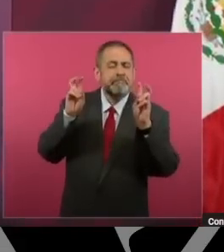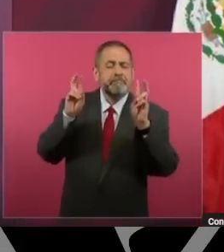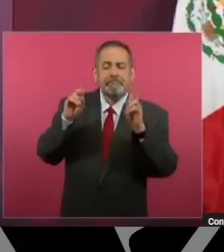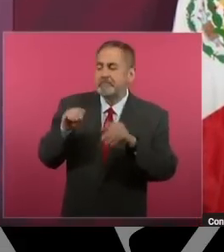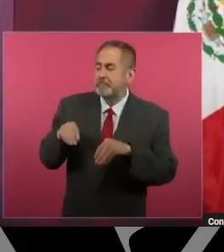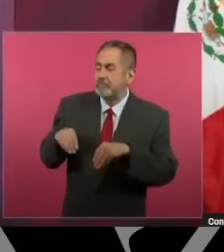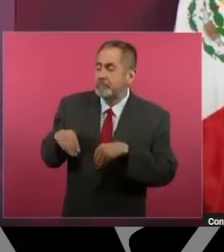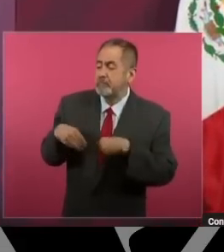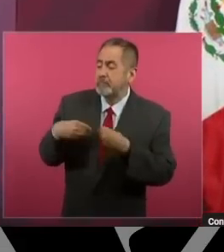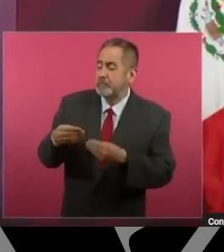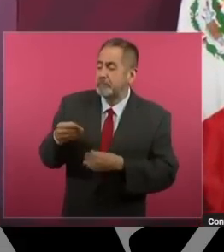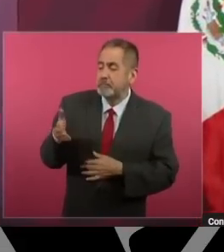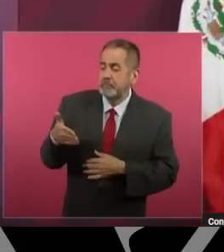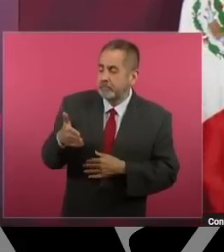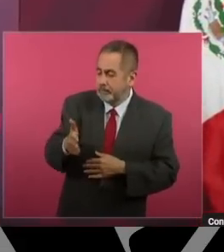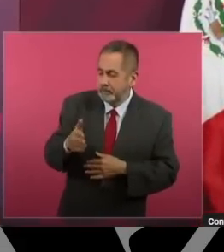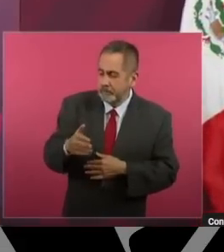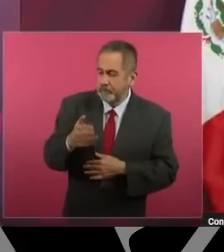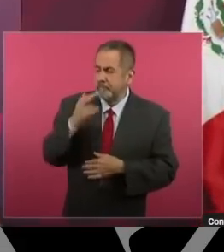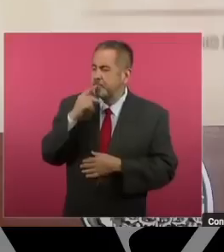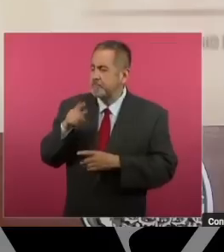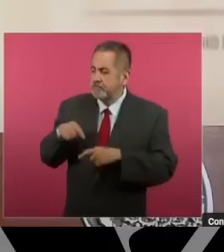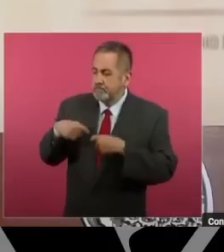enséñalos a pescar